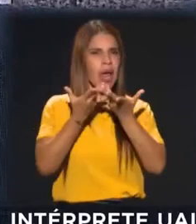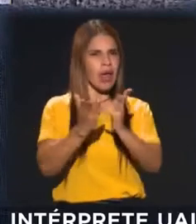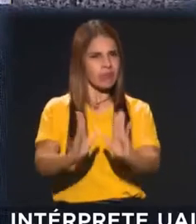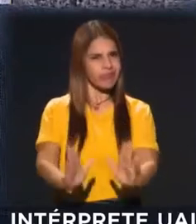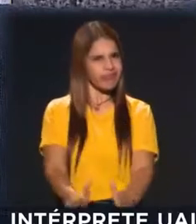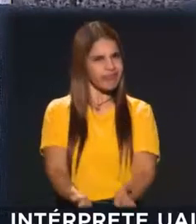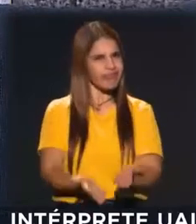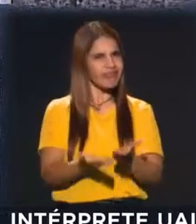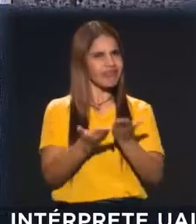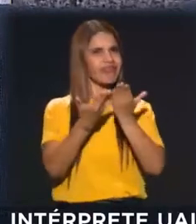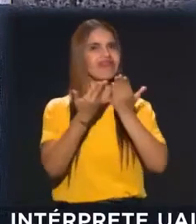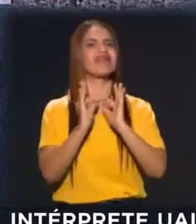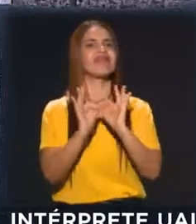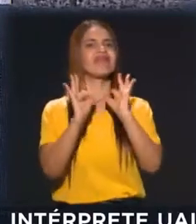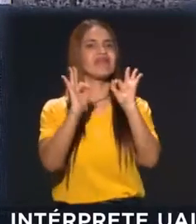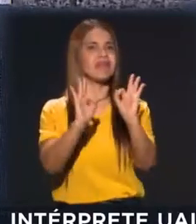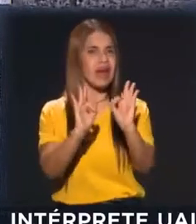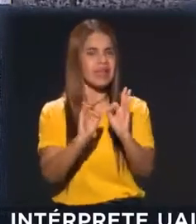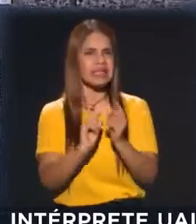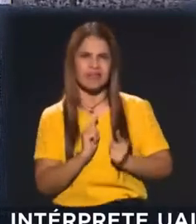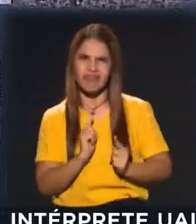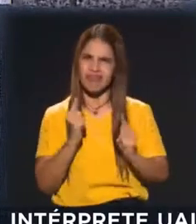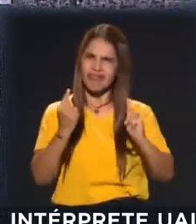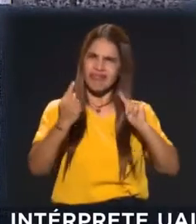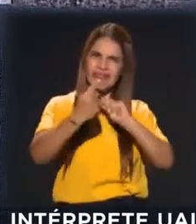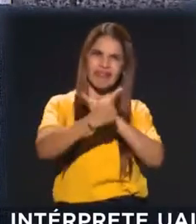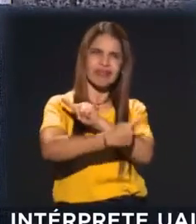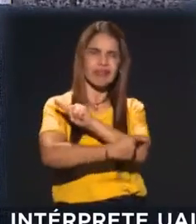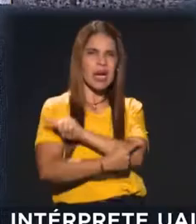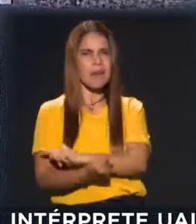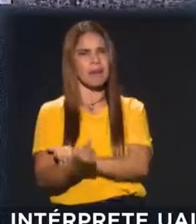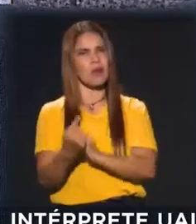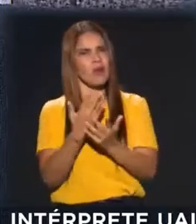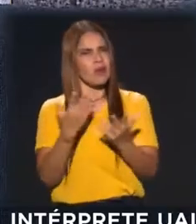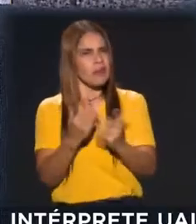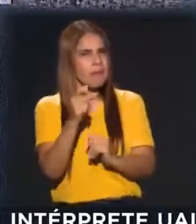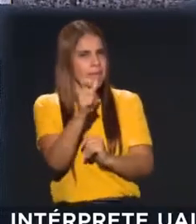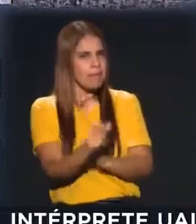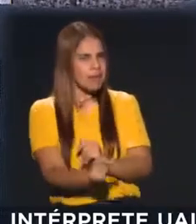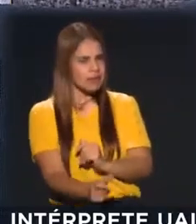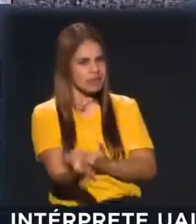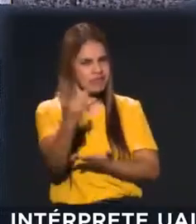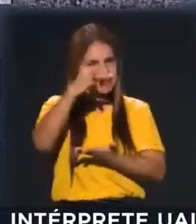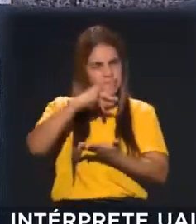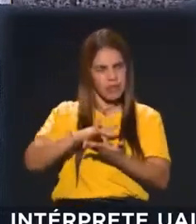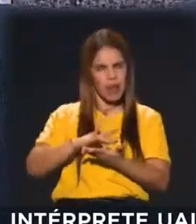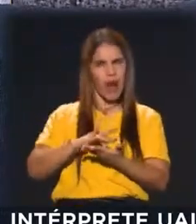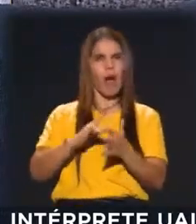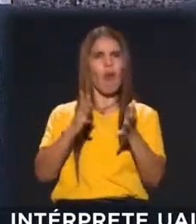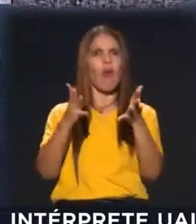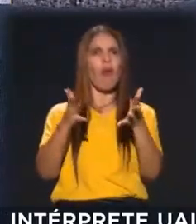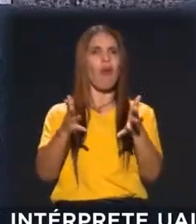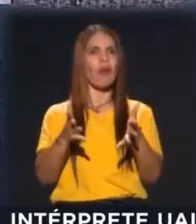mejor sistema, un sistema renovado, repensado, donde esa persona que llegue ahí